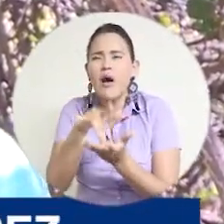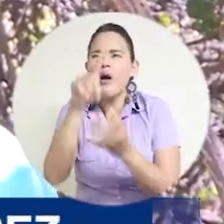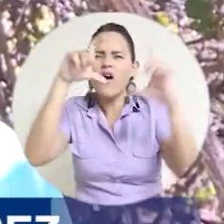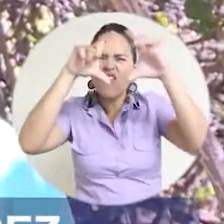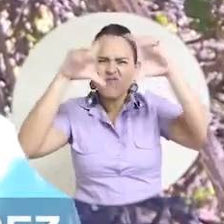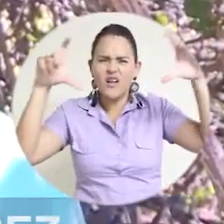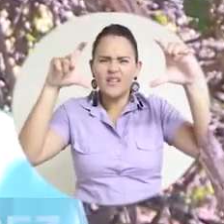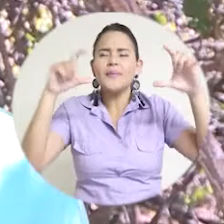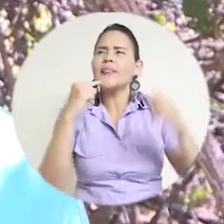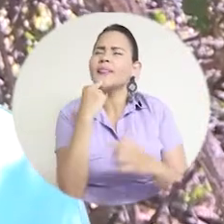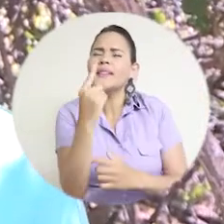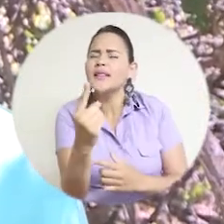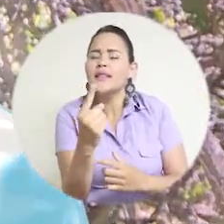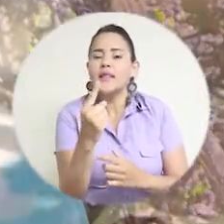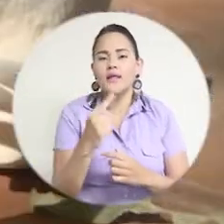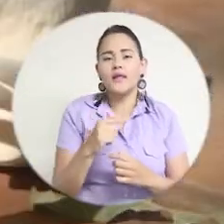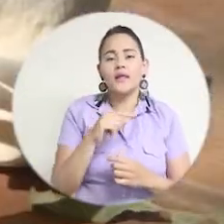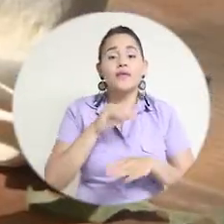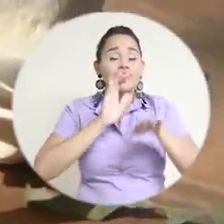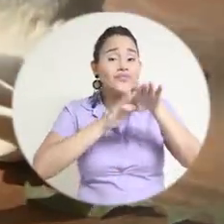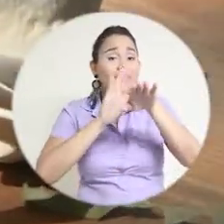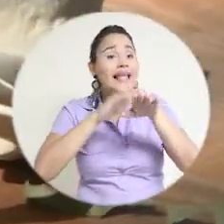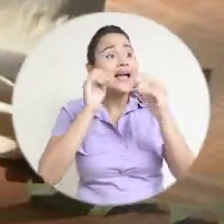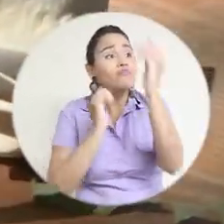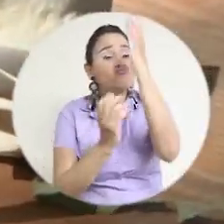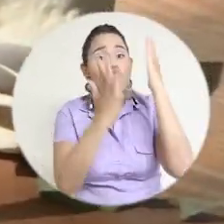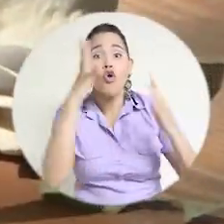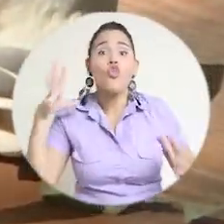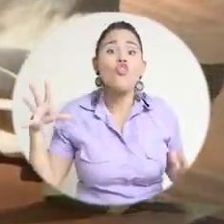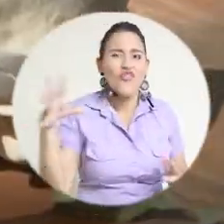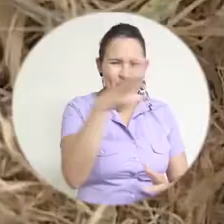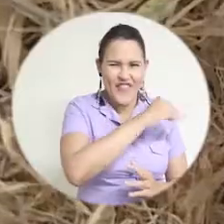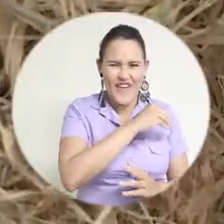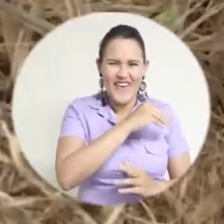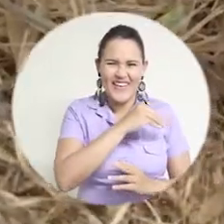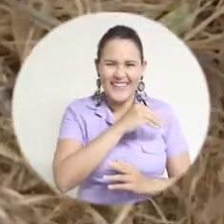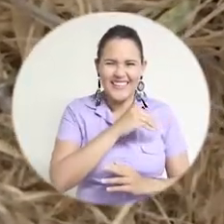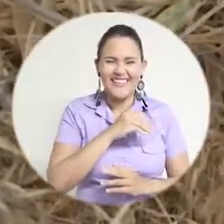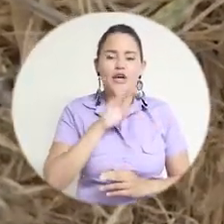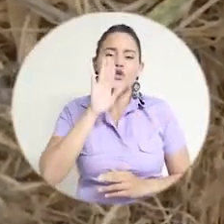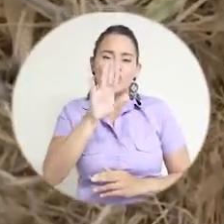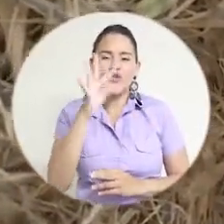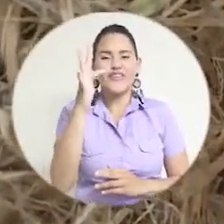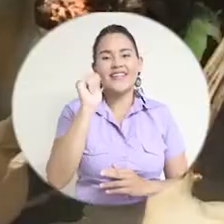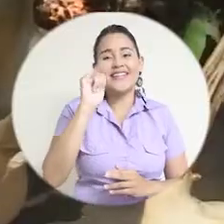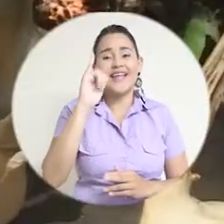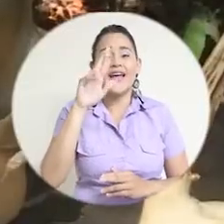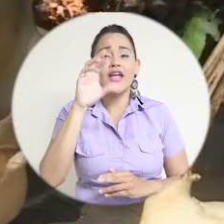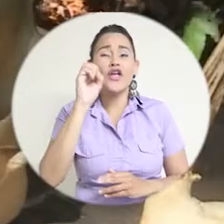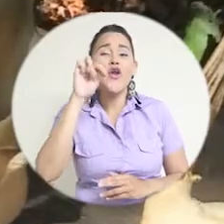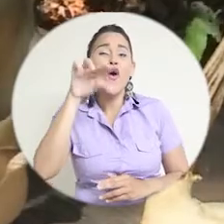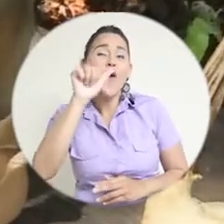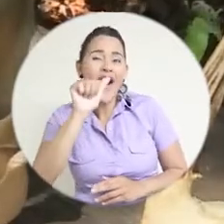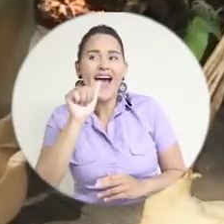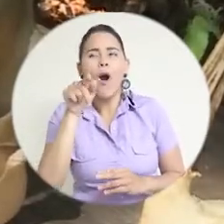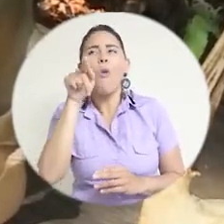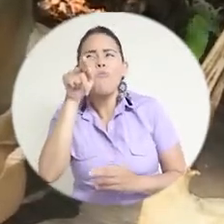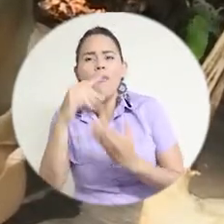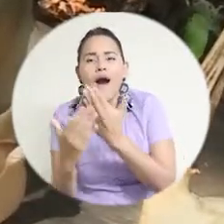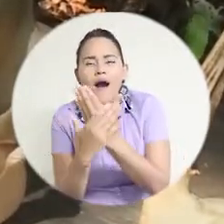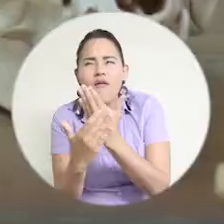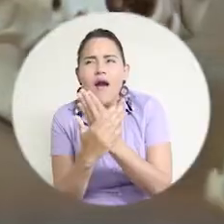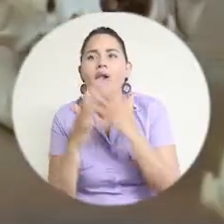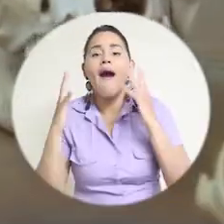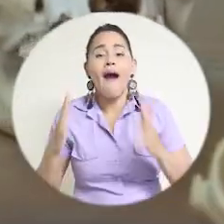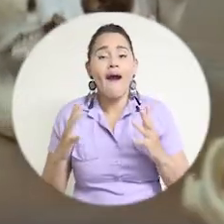del Parque Tayrona y dice: esta área, este parque y en este caso este bosque es de todos.